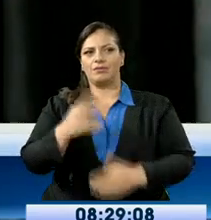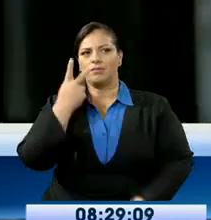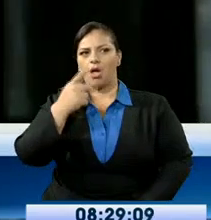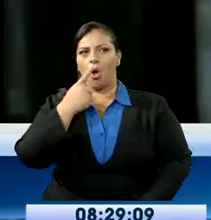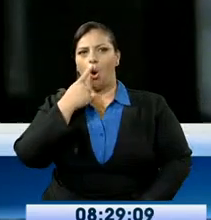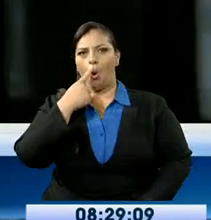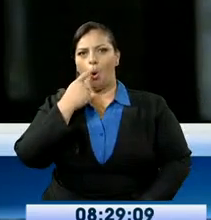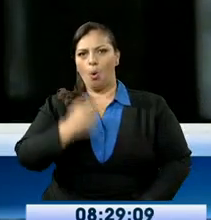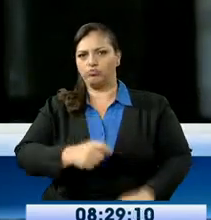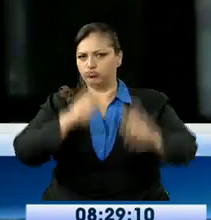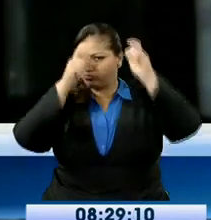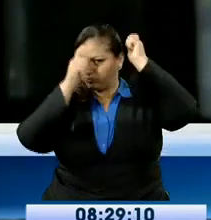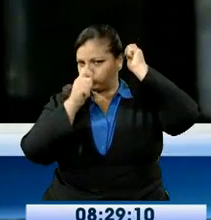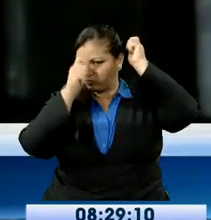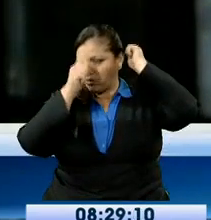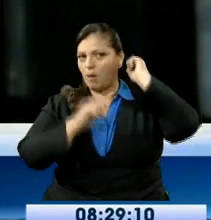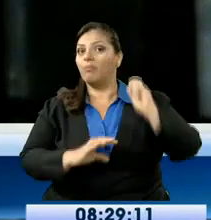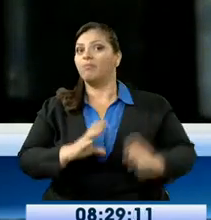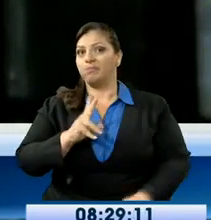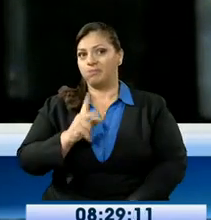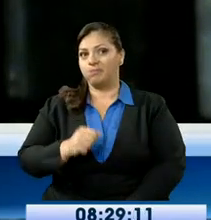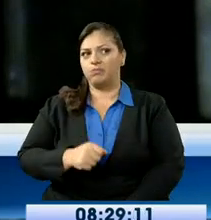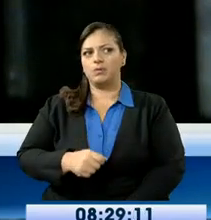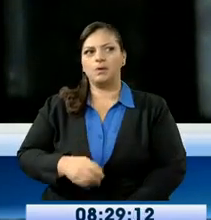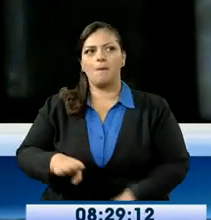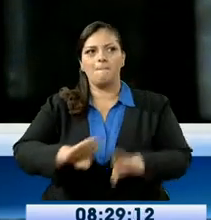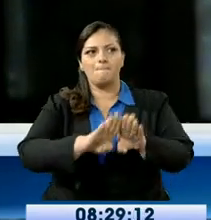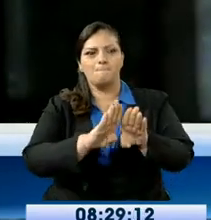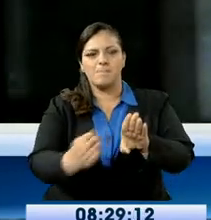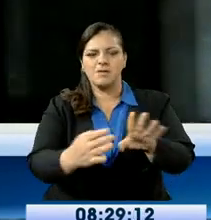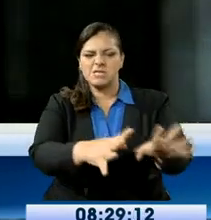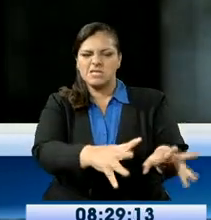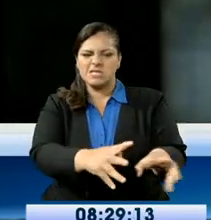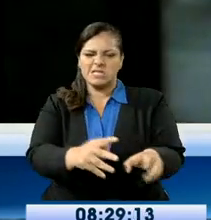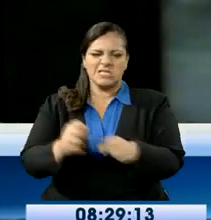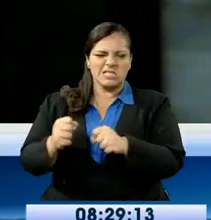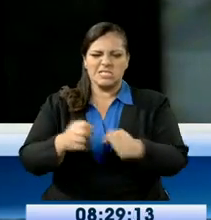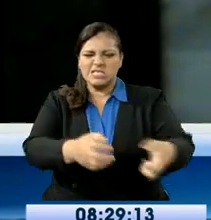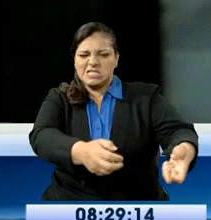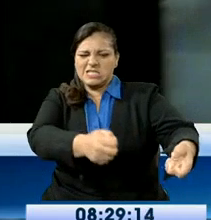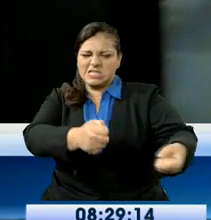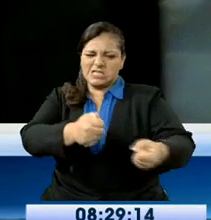de un local, pero al no poder hacerlo se aleja del sitio.